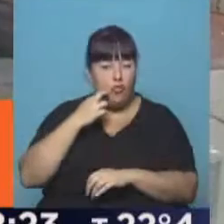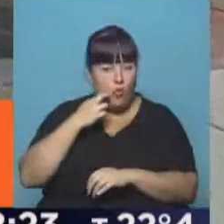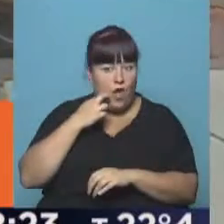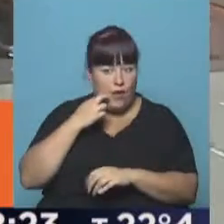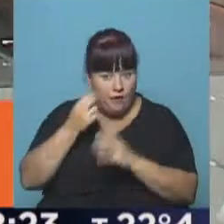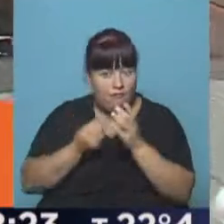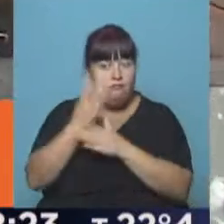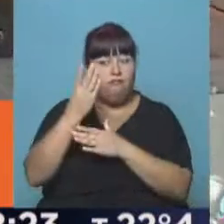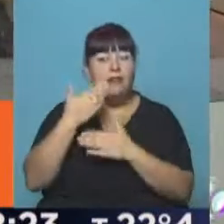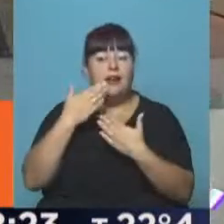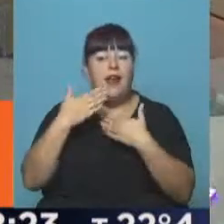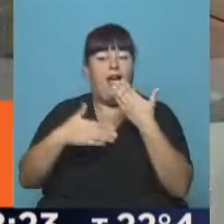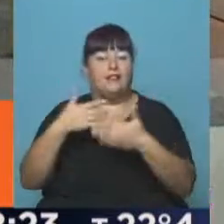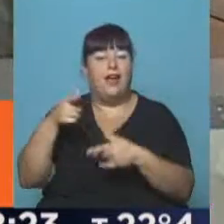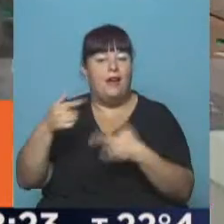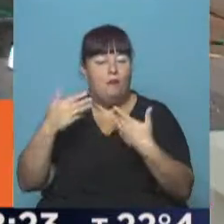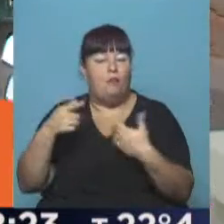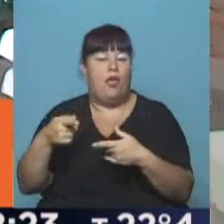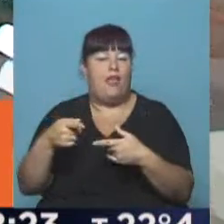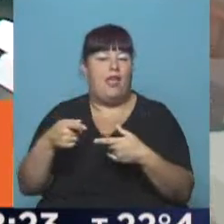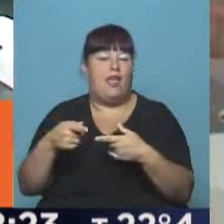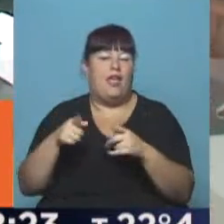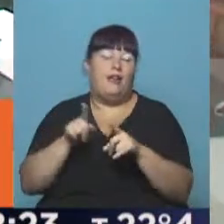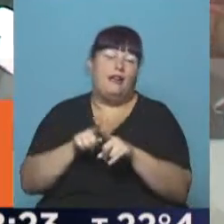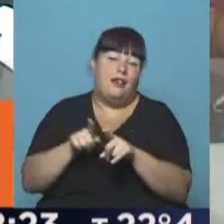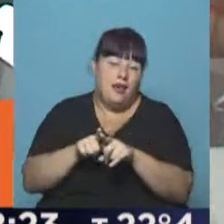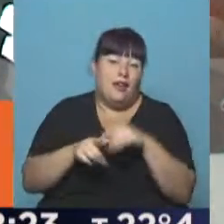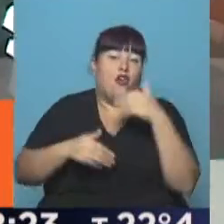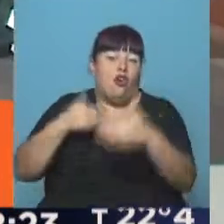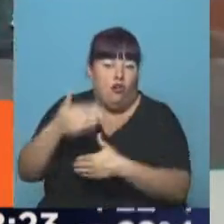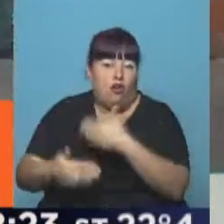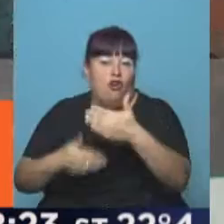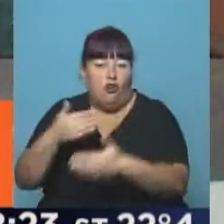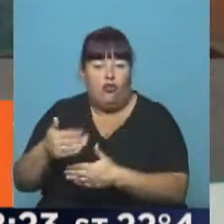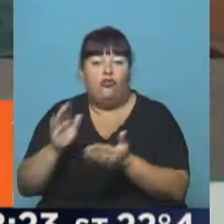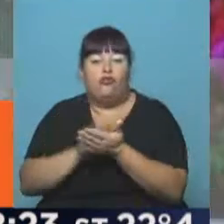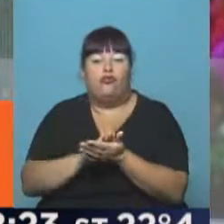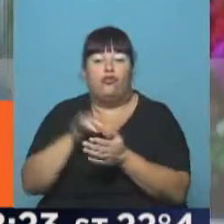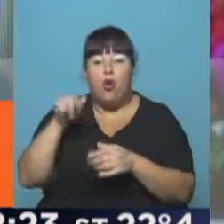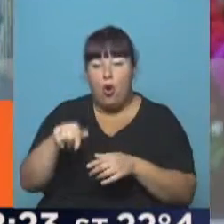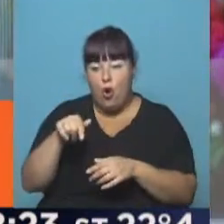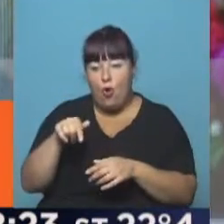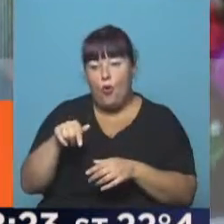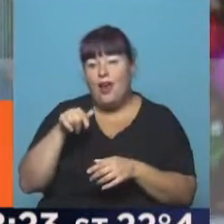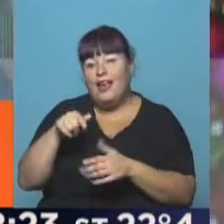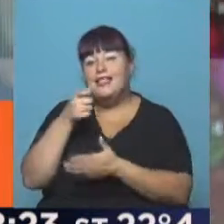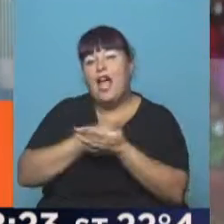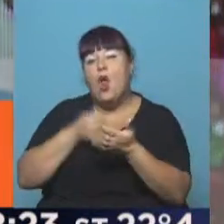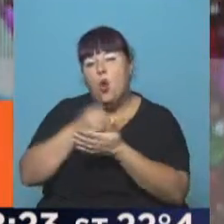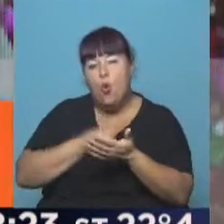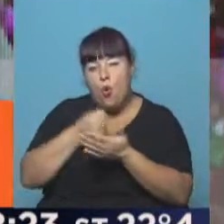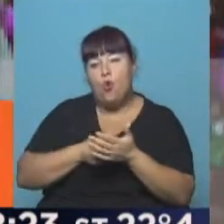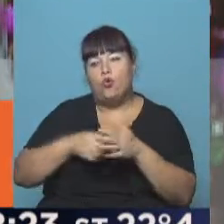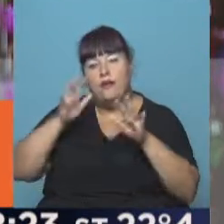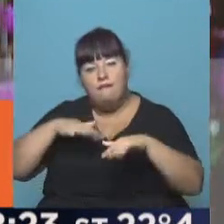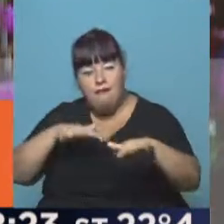ha podido evidentemente digamos, avanzar en estas luchas, en estas